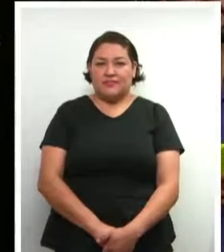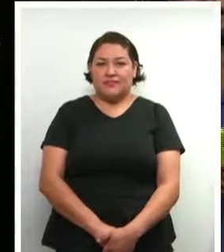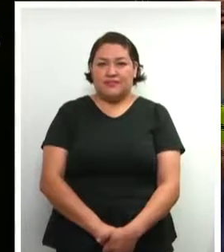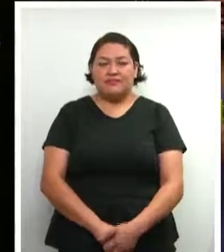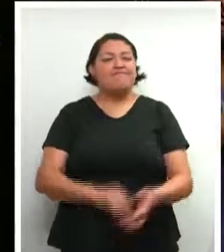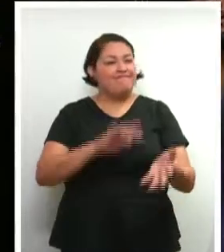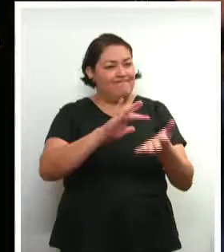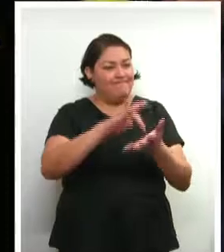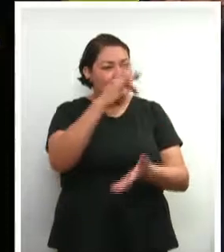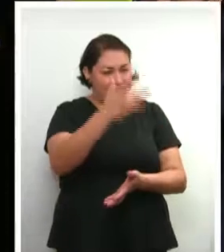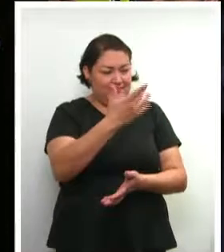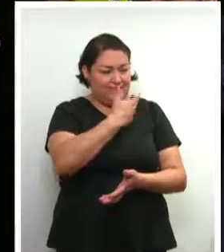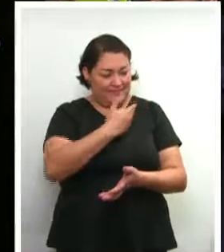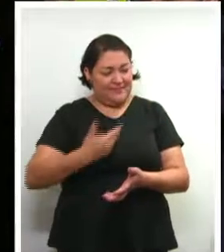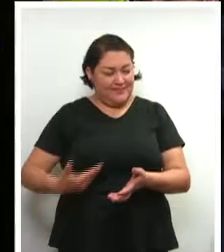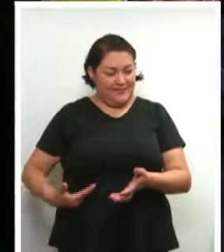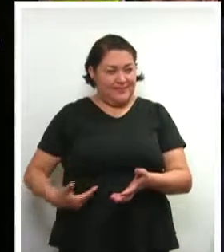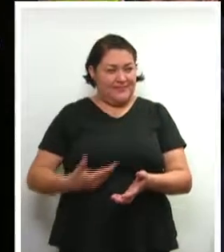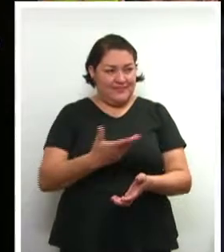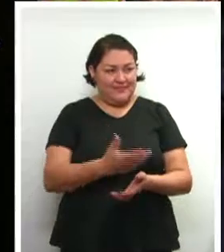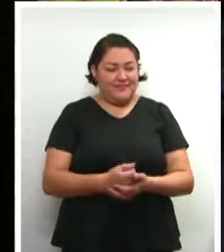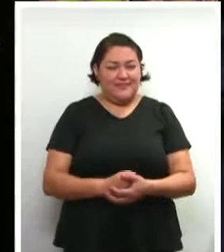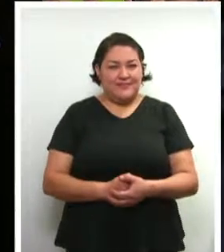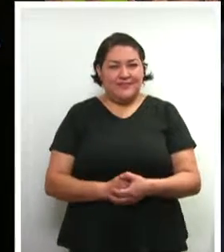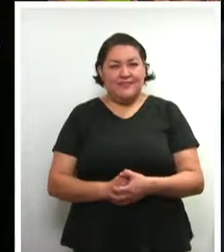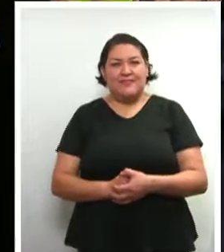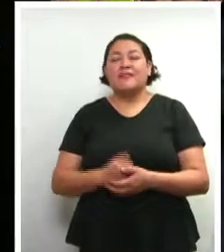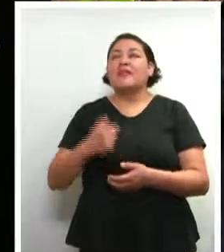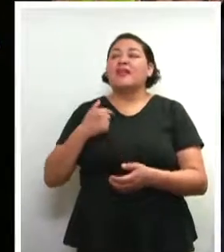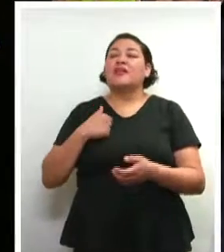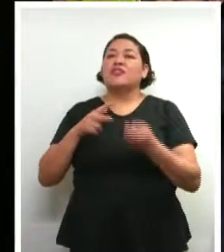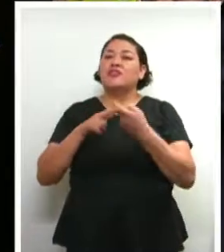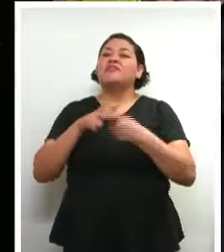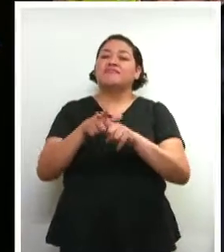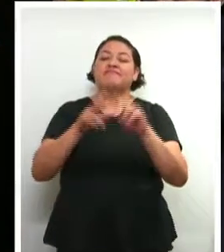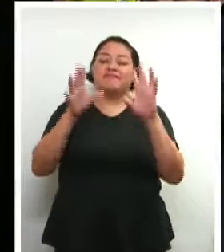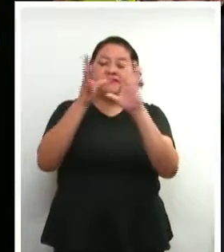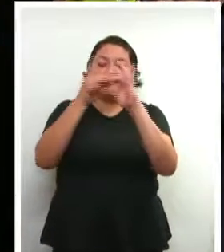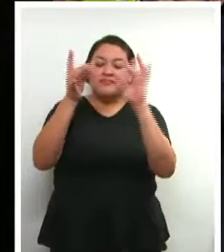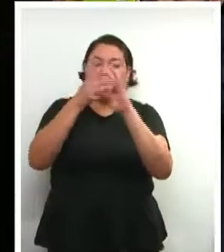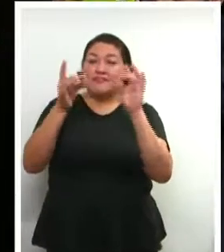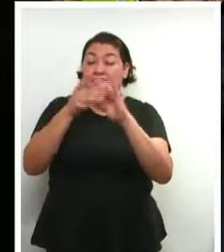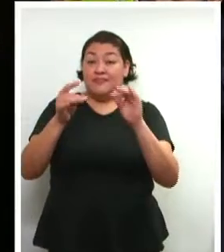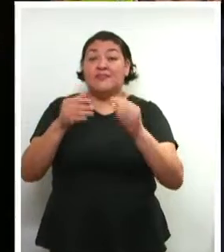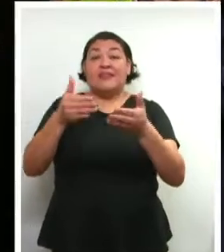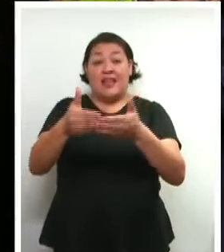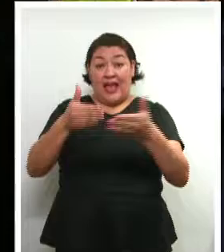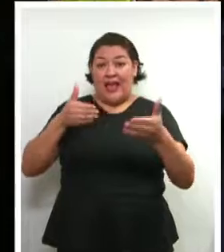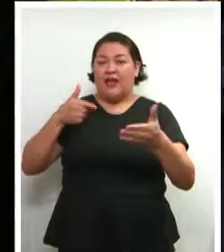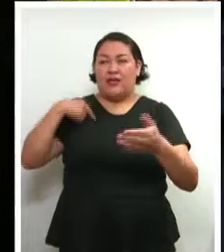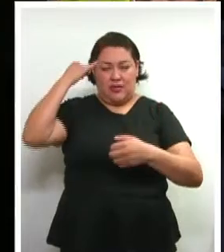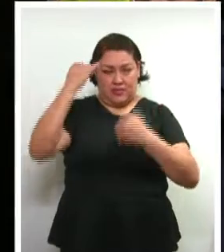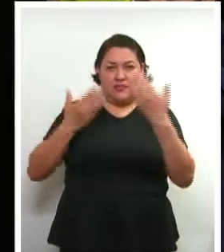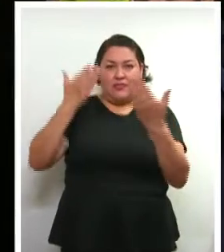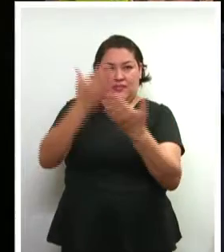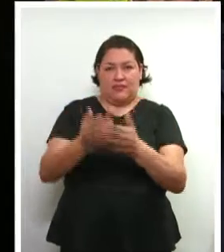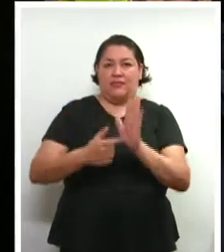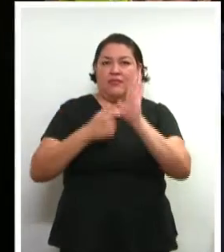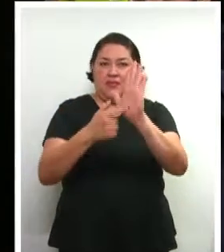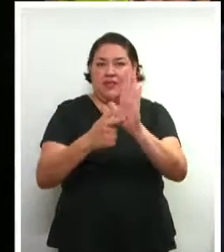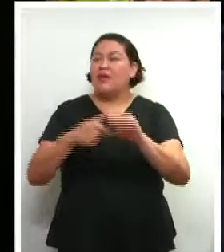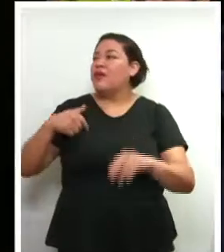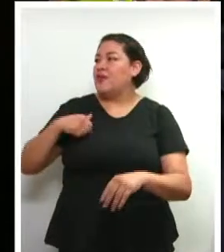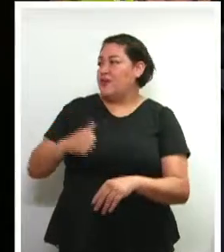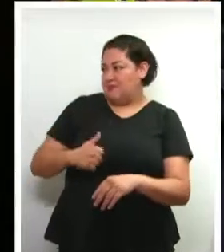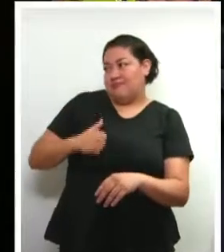Gracias, señor presidente. Antes de iniciar a presentar mis iniciativas, y voy a